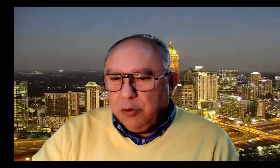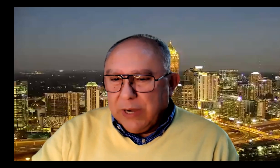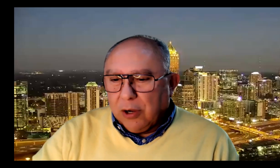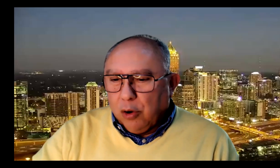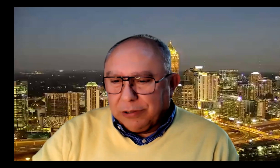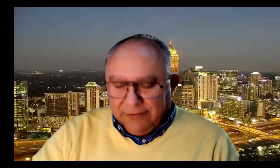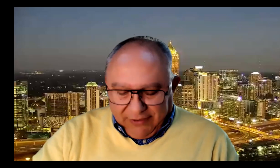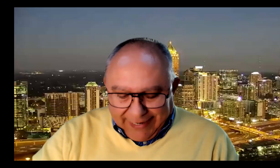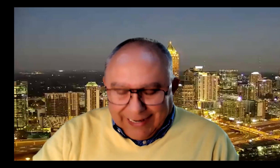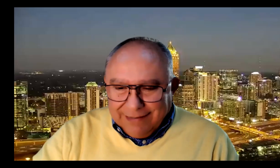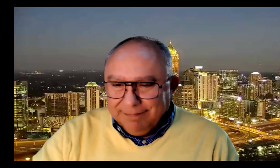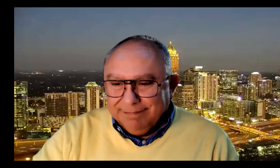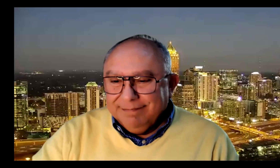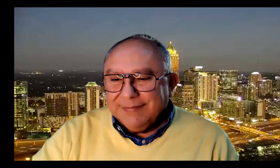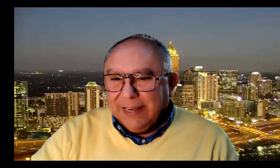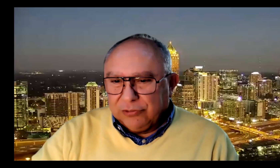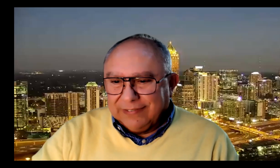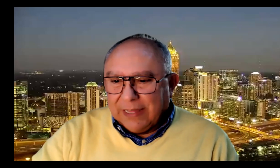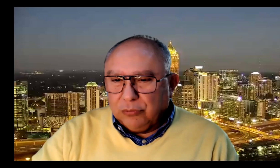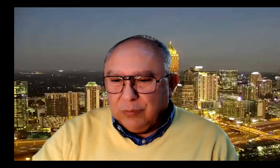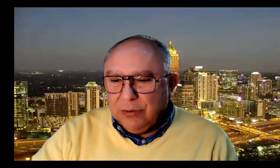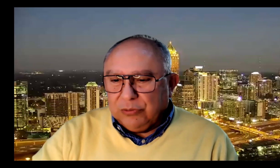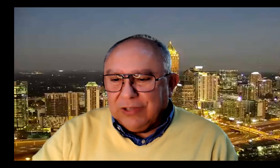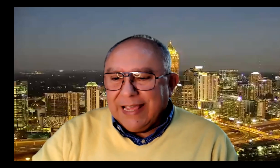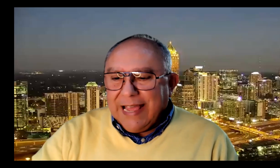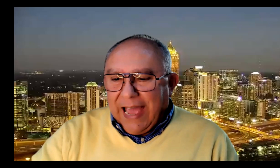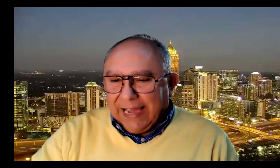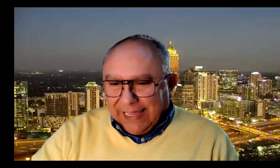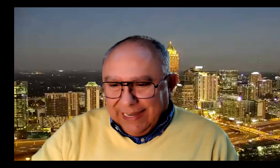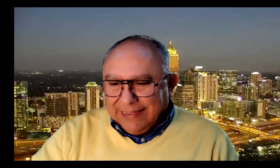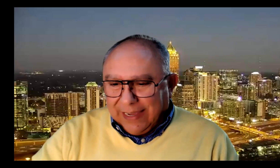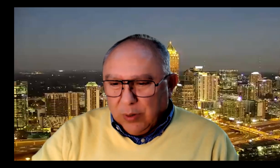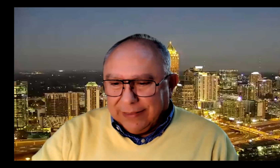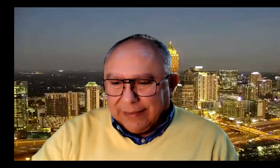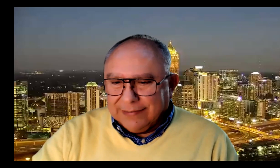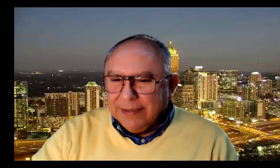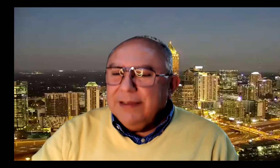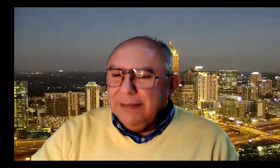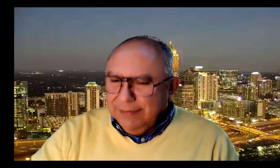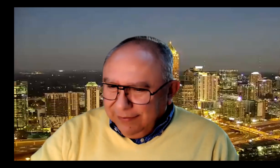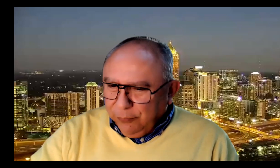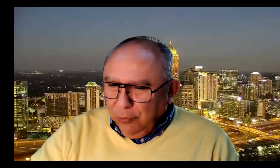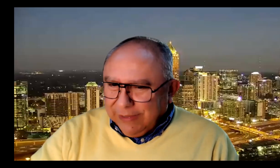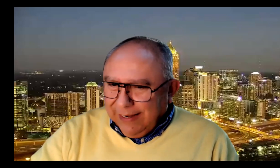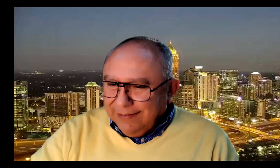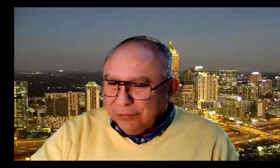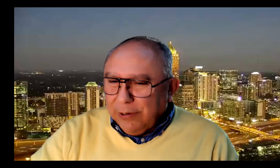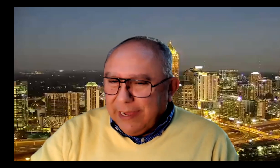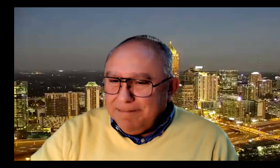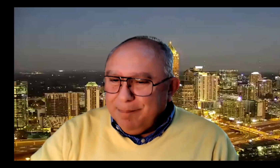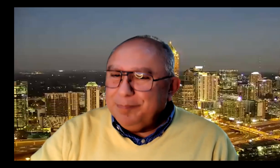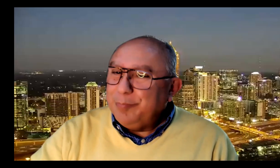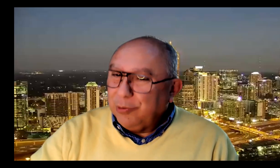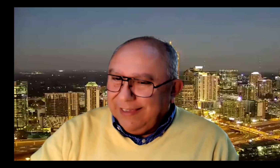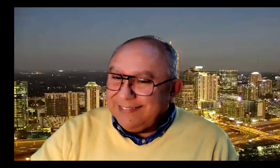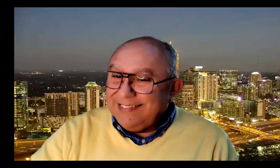ponerlo en una corte federal de los Estados Unidos a que rinda cuentas. Disfrute la